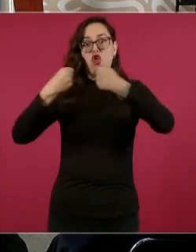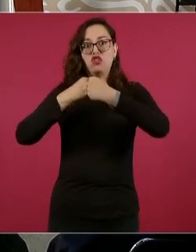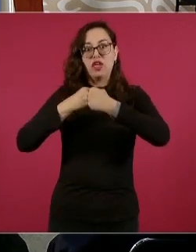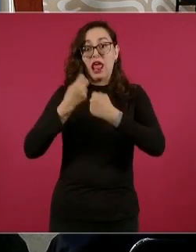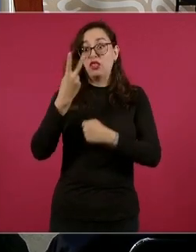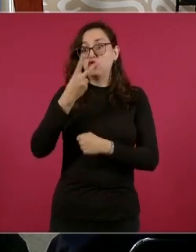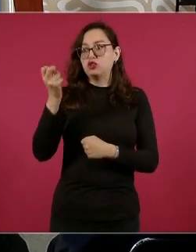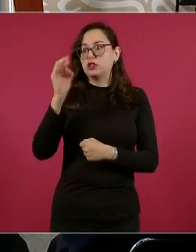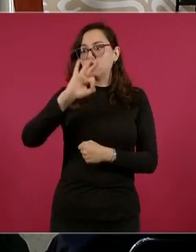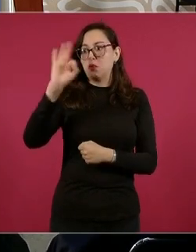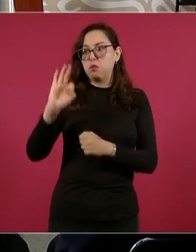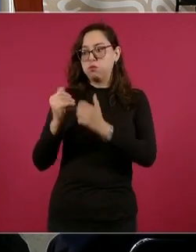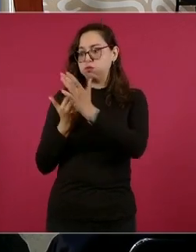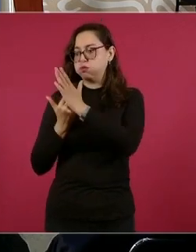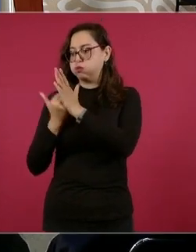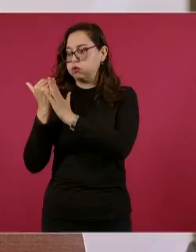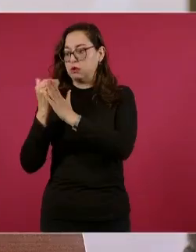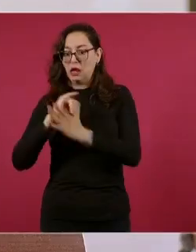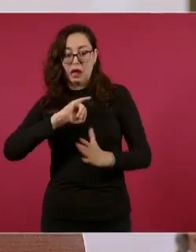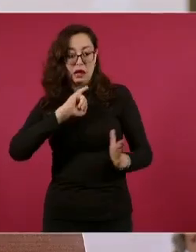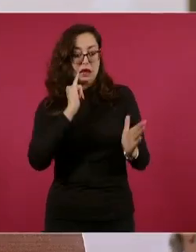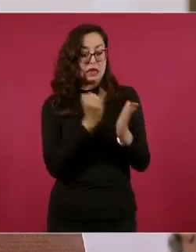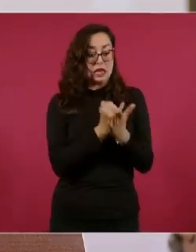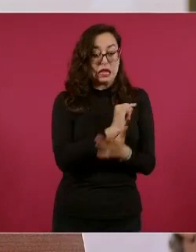200%, ¿y cuánto ha aumentado la inflación